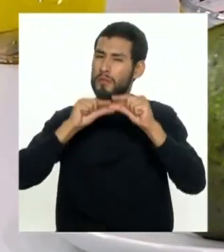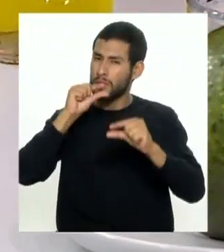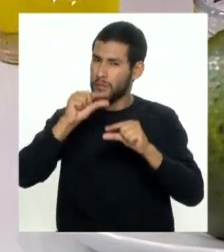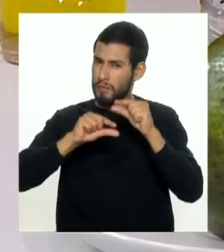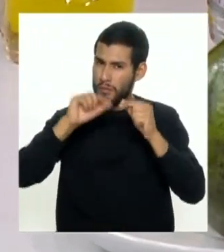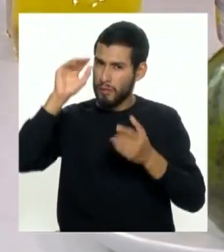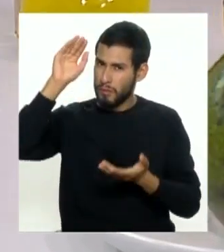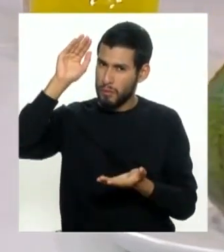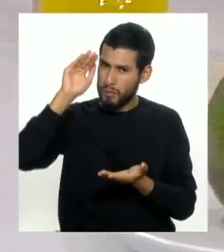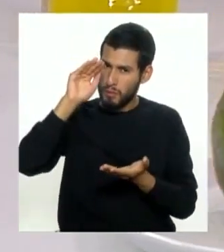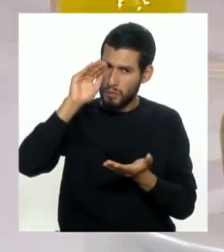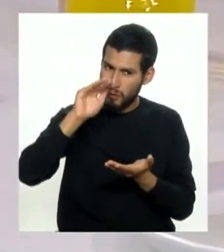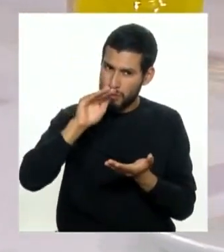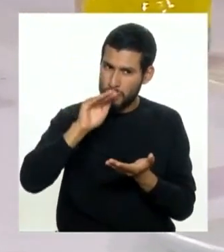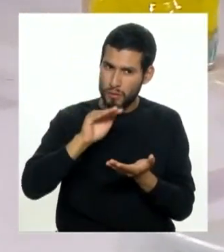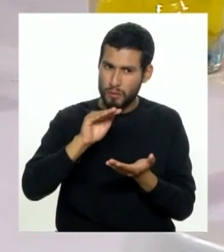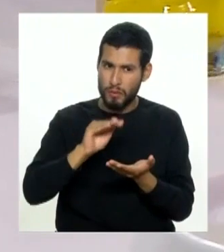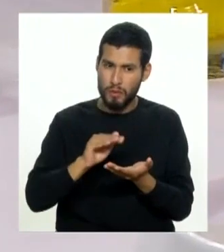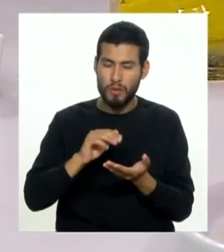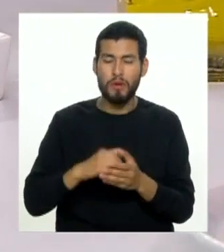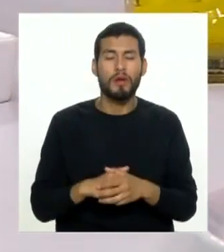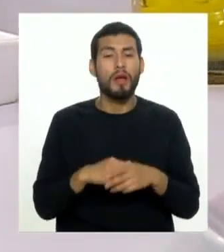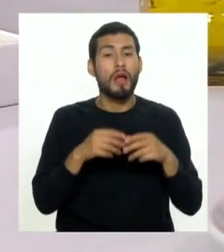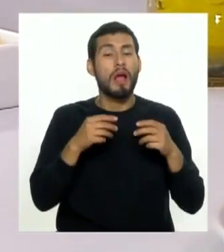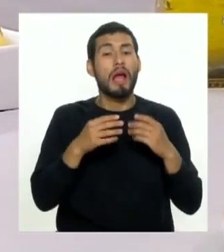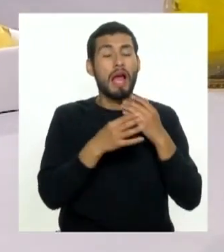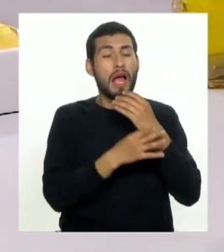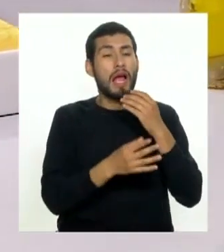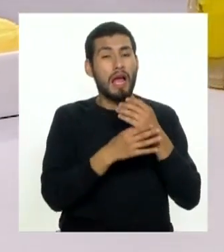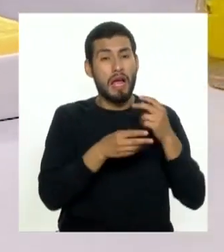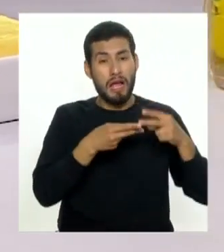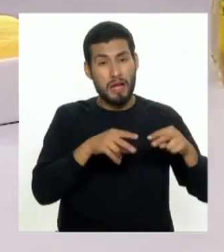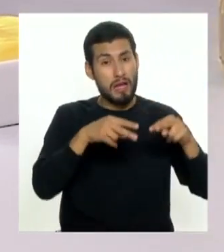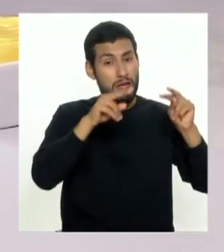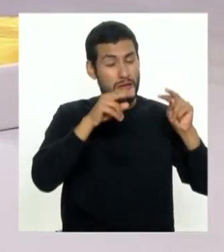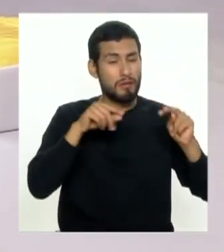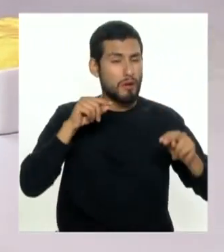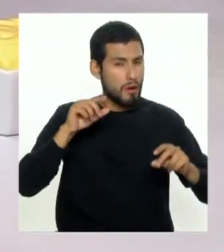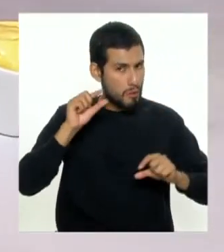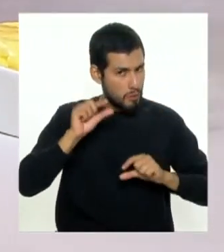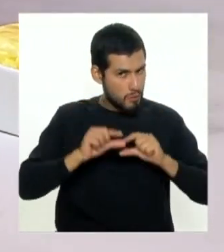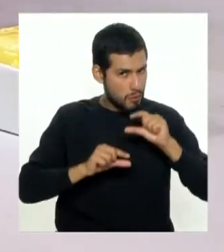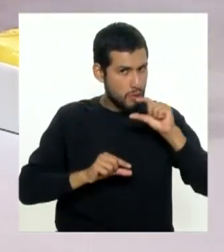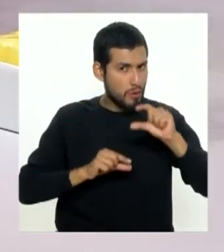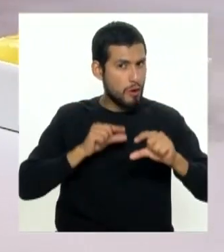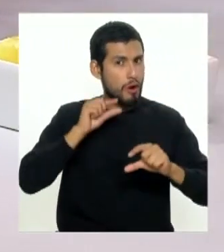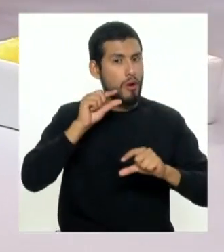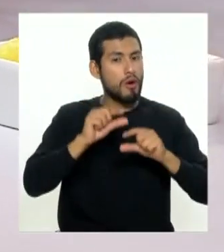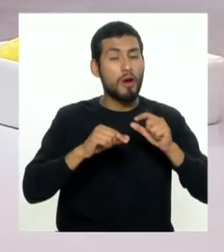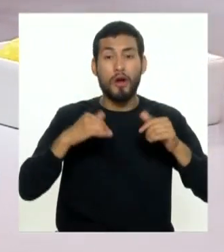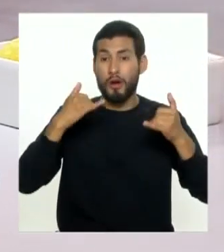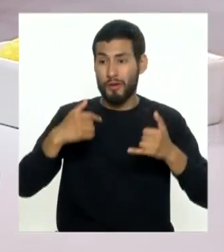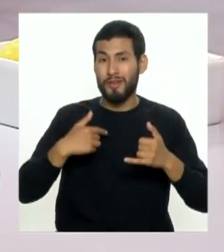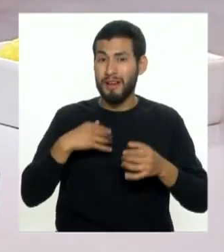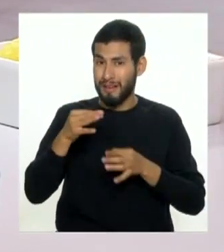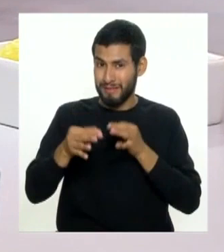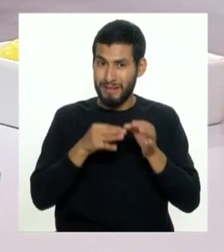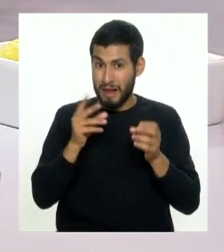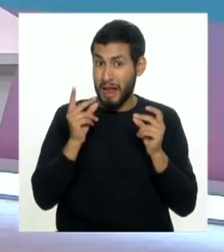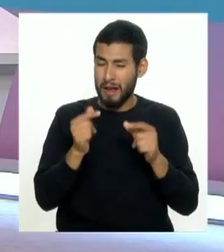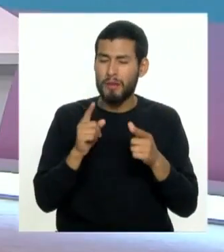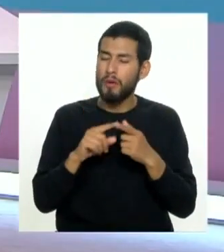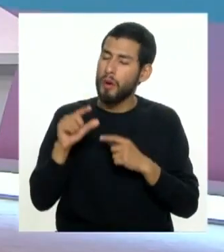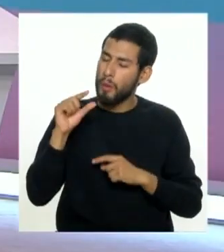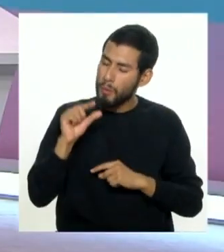luego vas aumentando el consumo de grasa. Todo esto es progresivo. Obviamente te lo estoy dando de una forma rápida, pero es